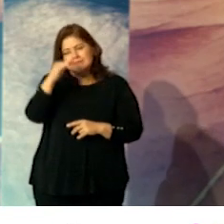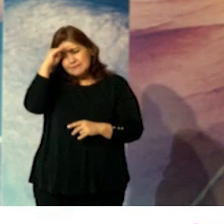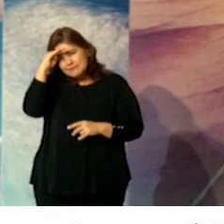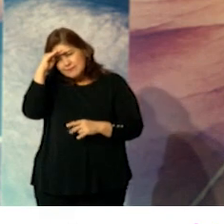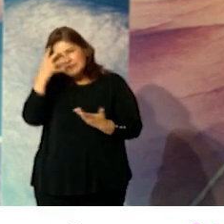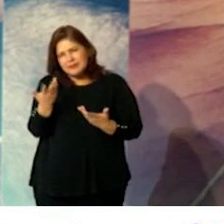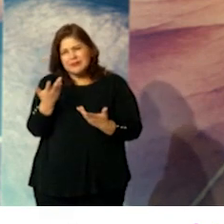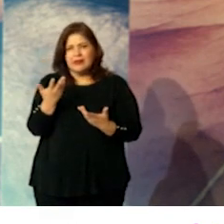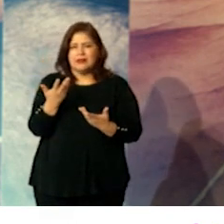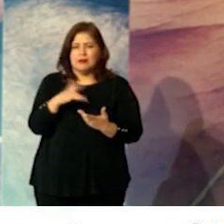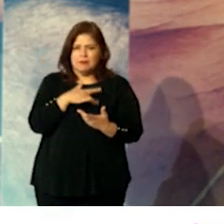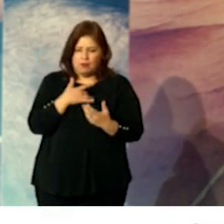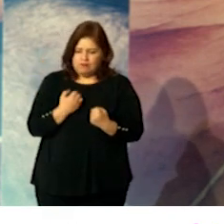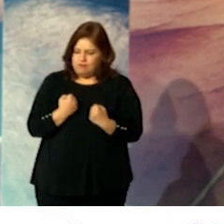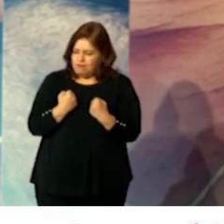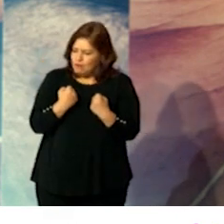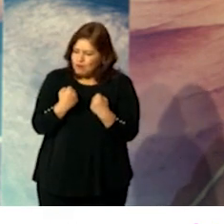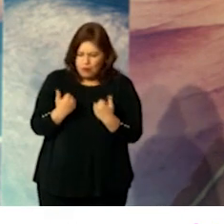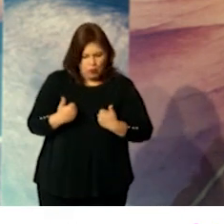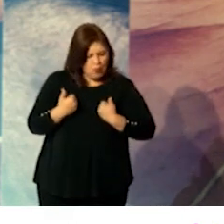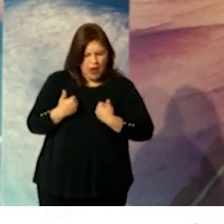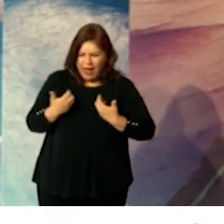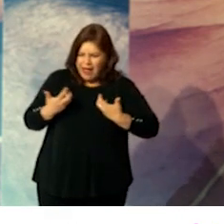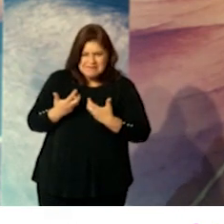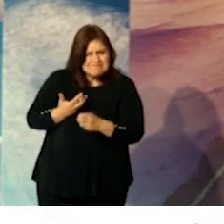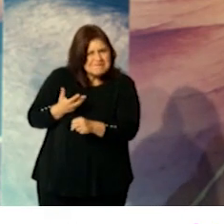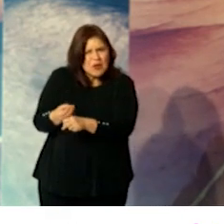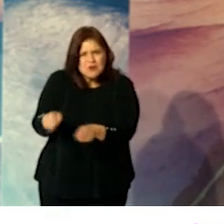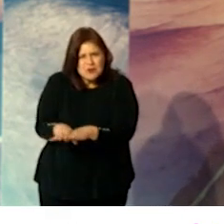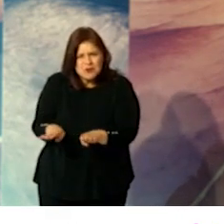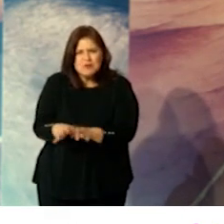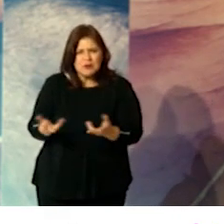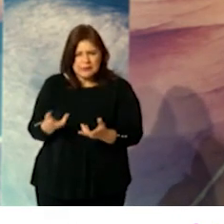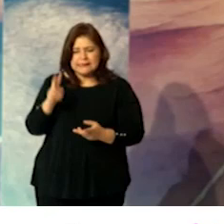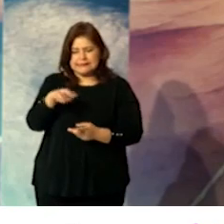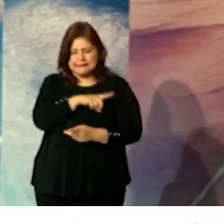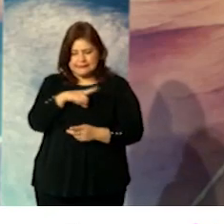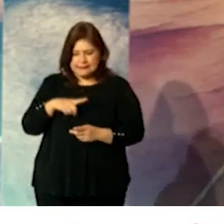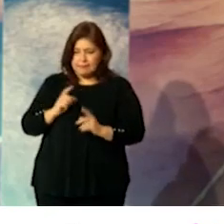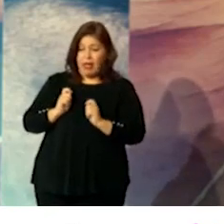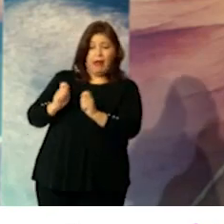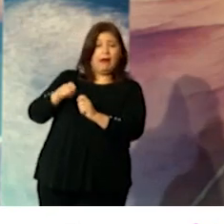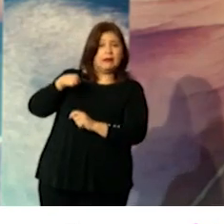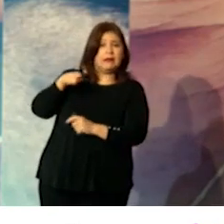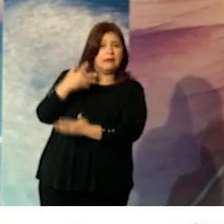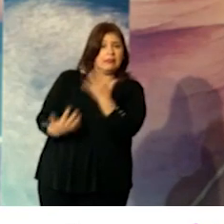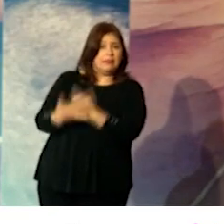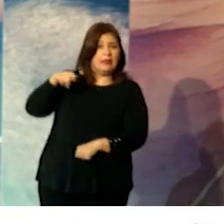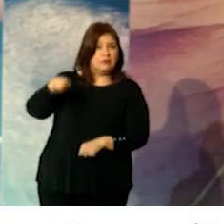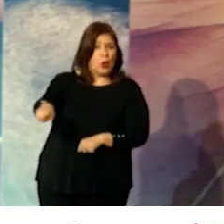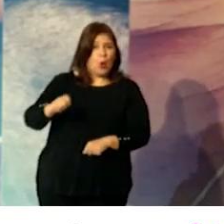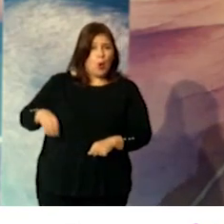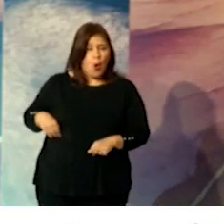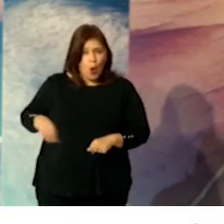se fortalece una juventud que no, nosotros también no podemos poner en ellos toda la culpa y, sabe,